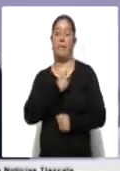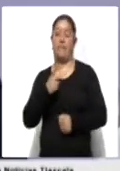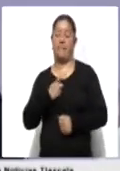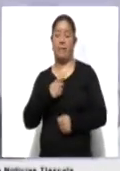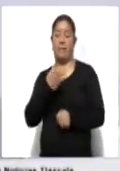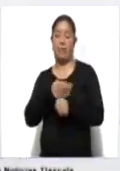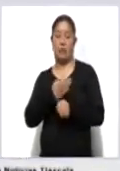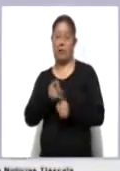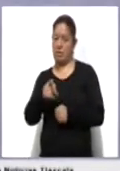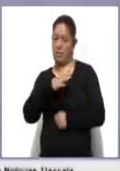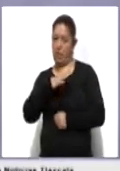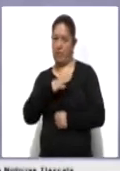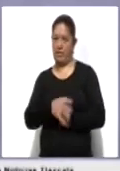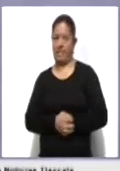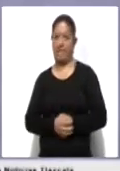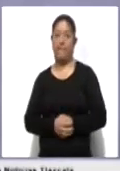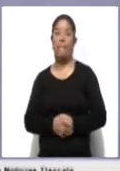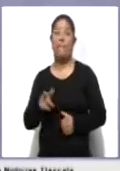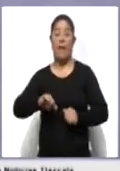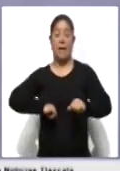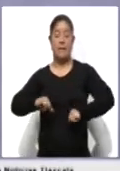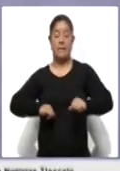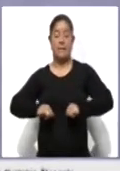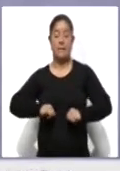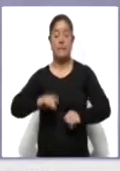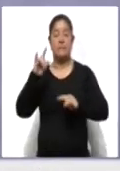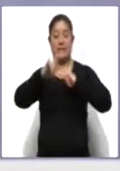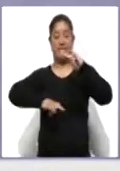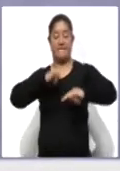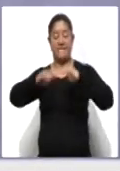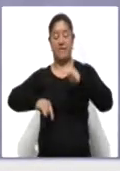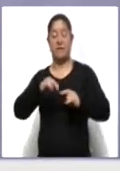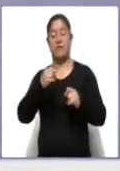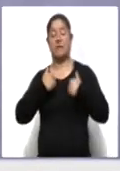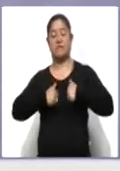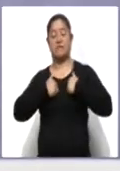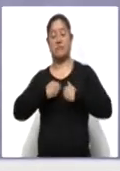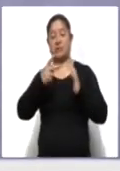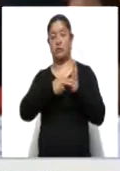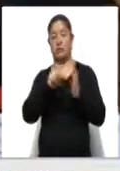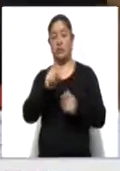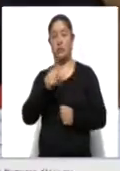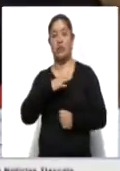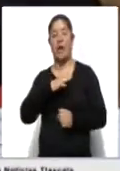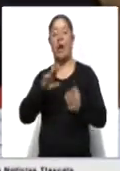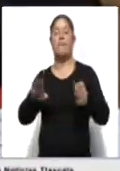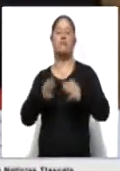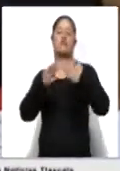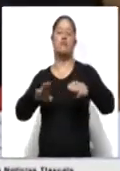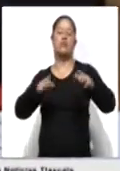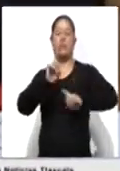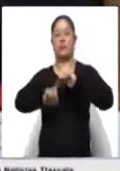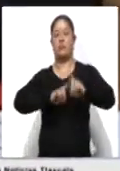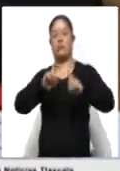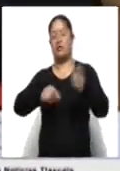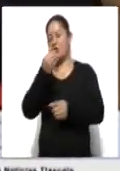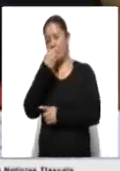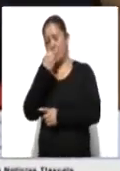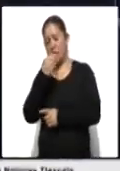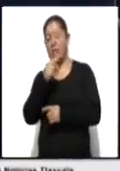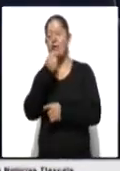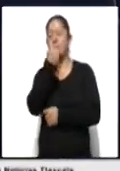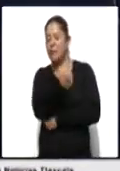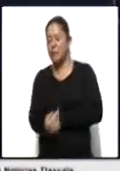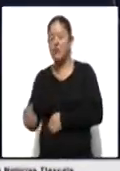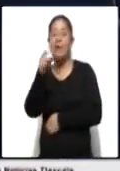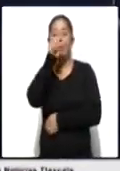en este patronato de feria. Entre las actividades de la Feria Chiautempan 2021 se encuentran eventos musicales, deportivos, gastronómicos e